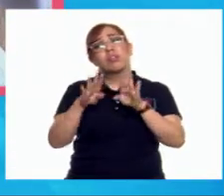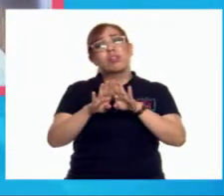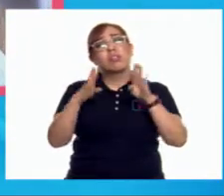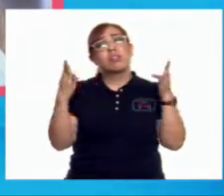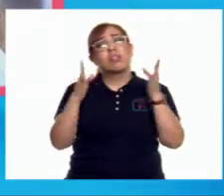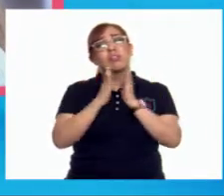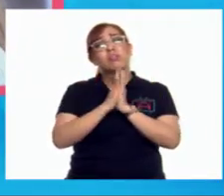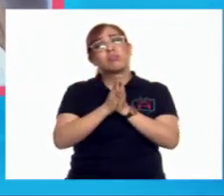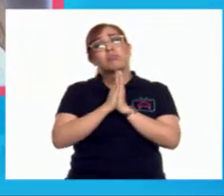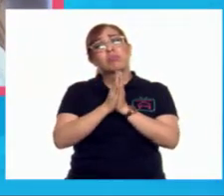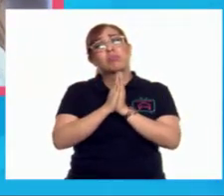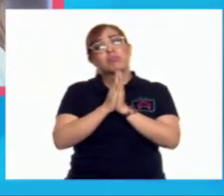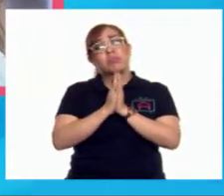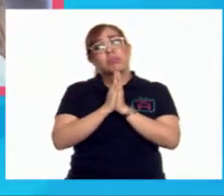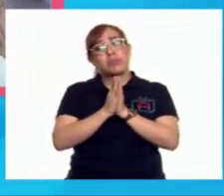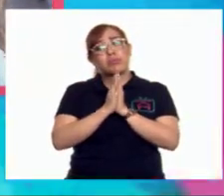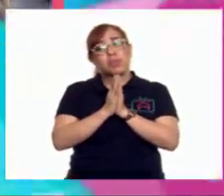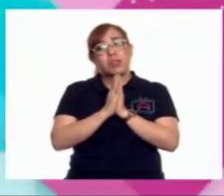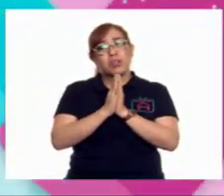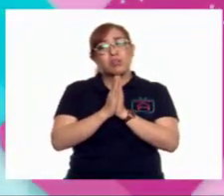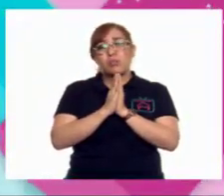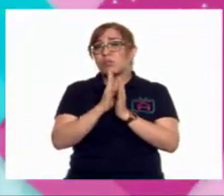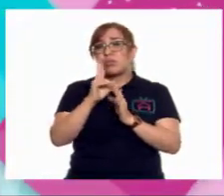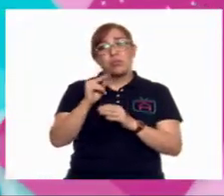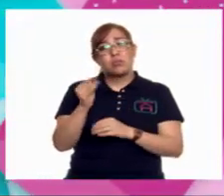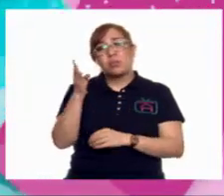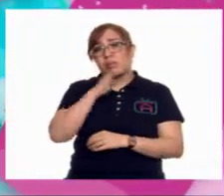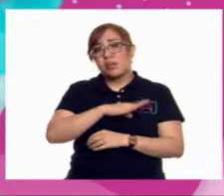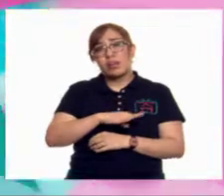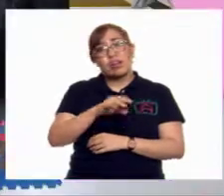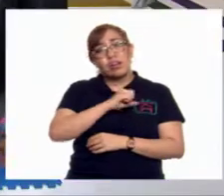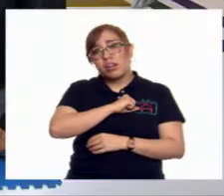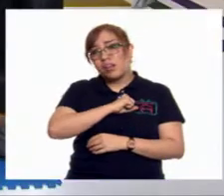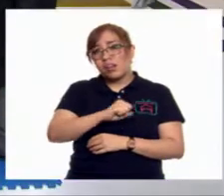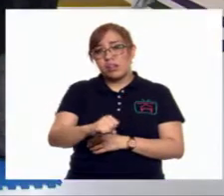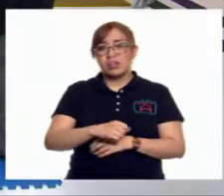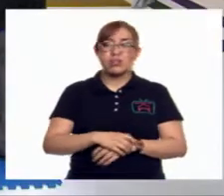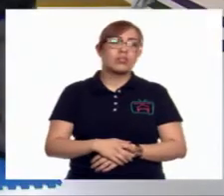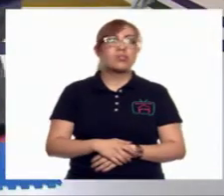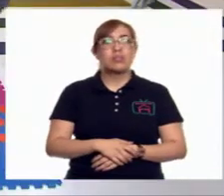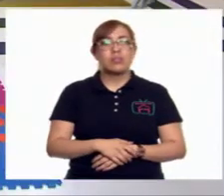sí! ¡Ándele! ¡No sea malo, por favor! ¡Ah!